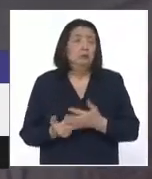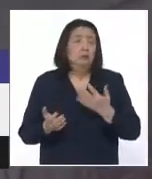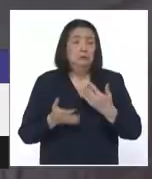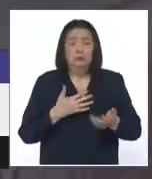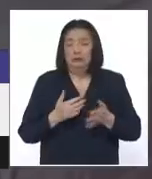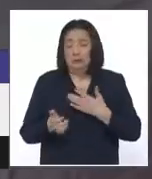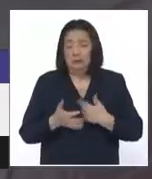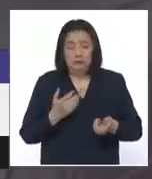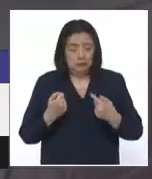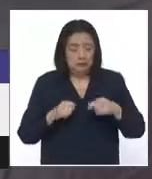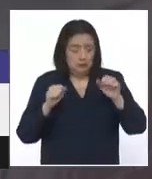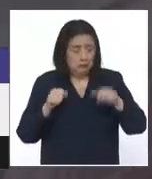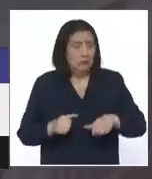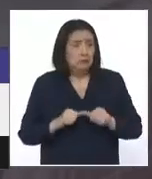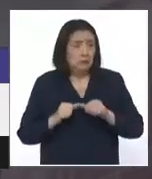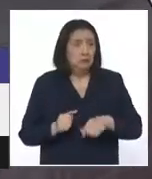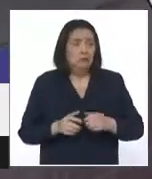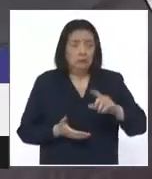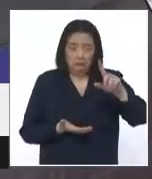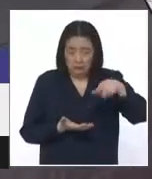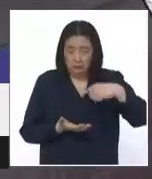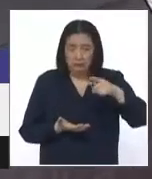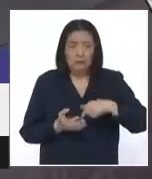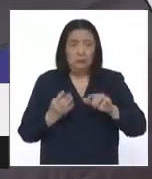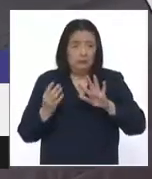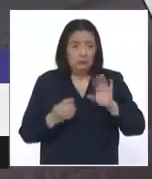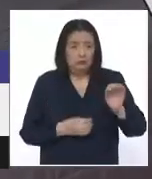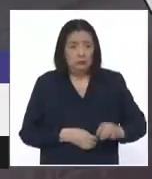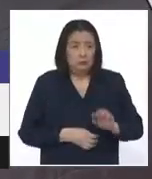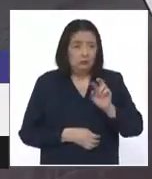su negocio, continúen escribiéndonos al